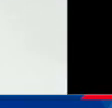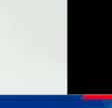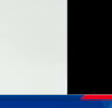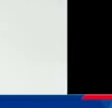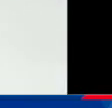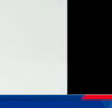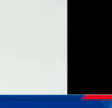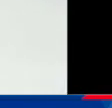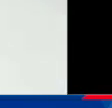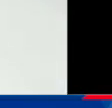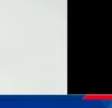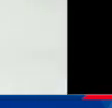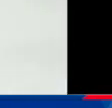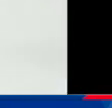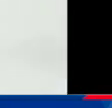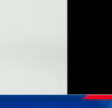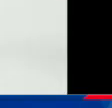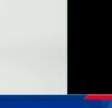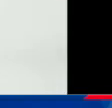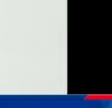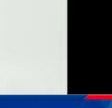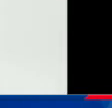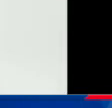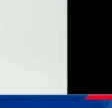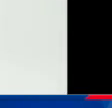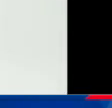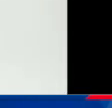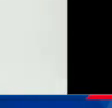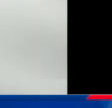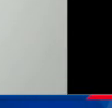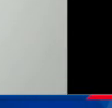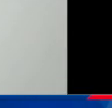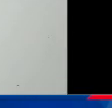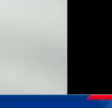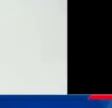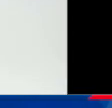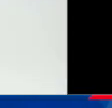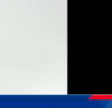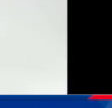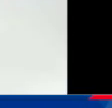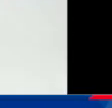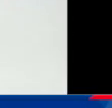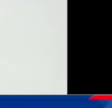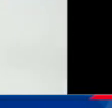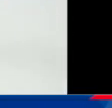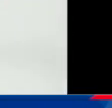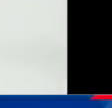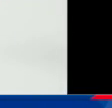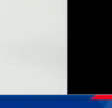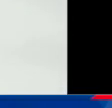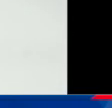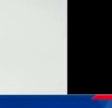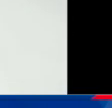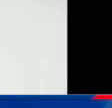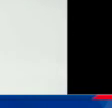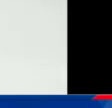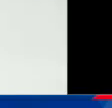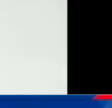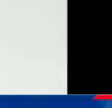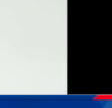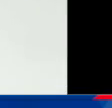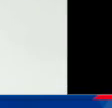los militares, los trabajadores. Es la integración, la unión. La